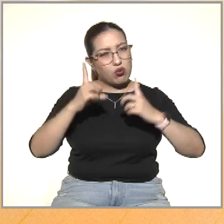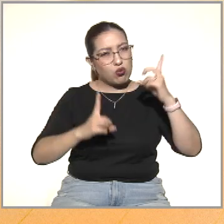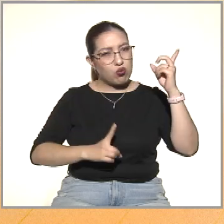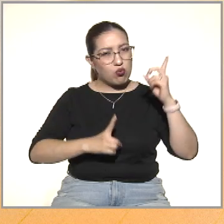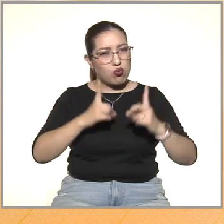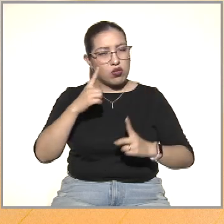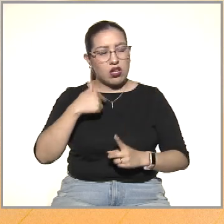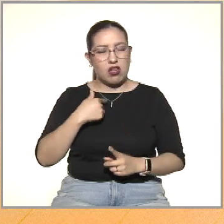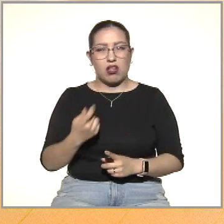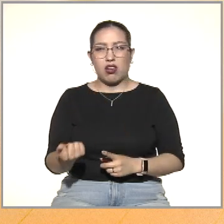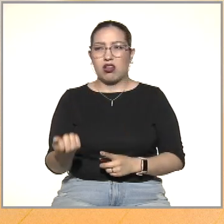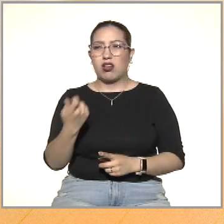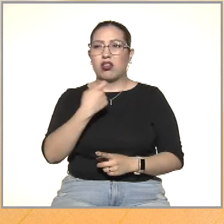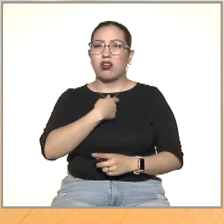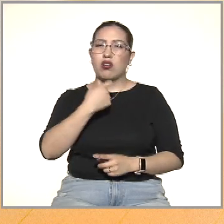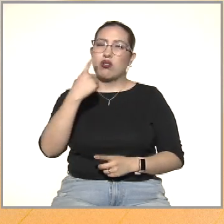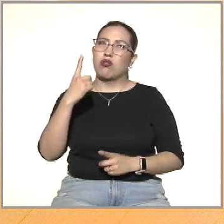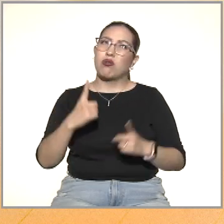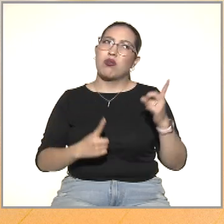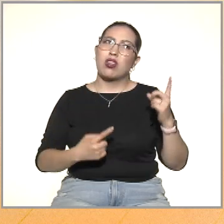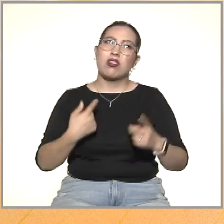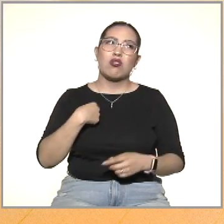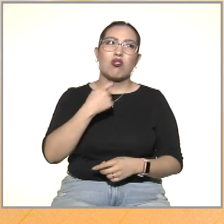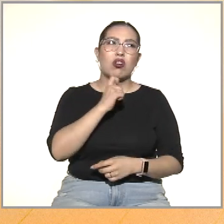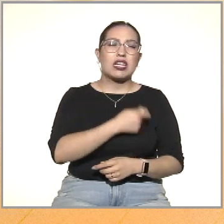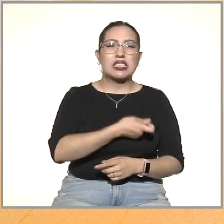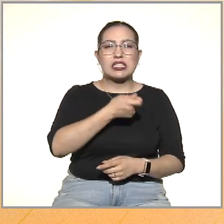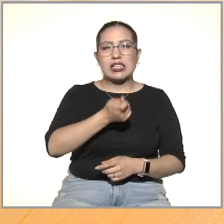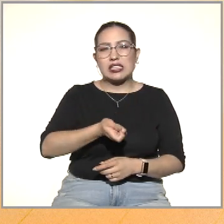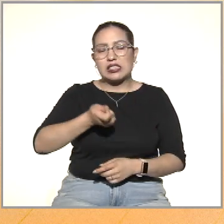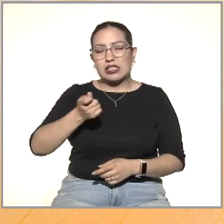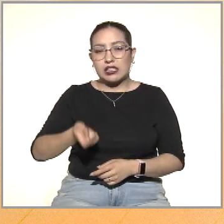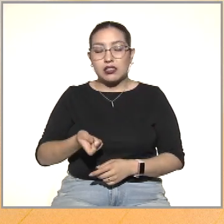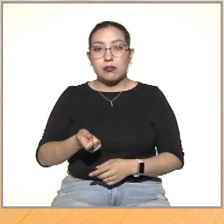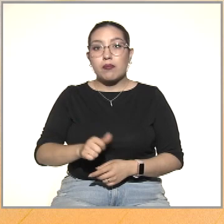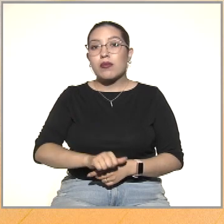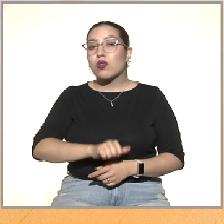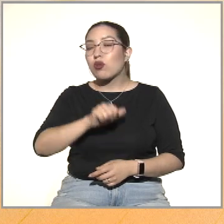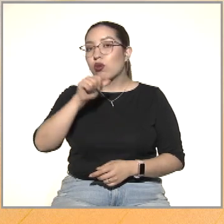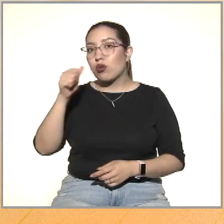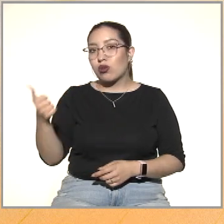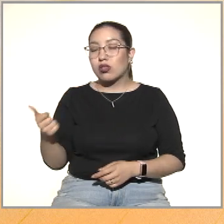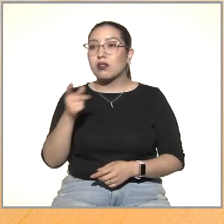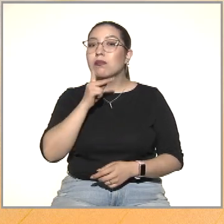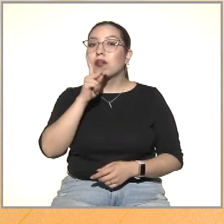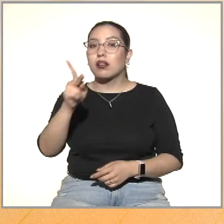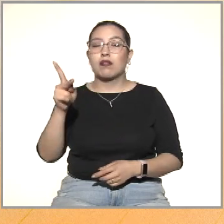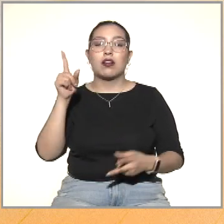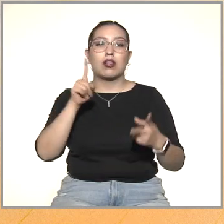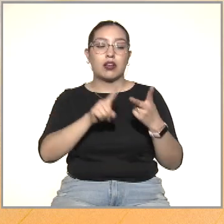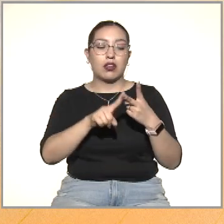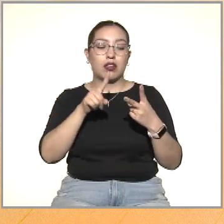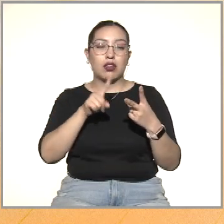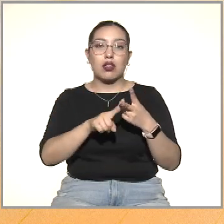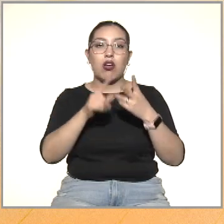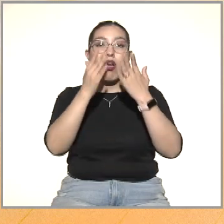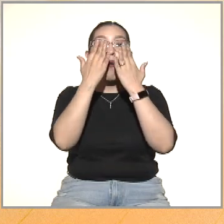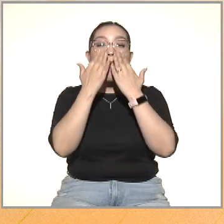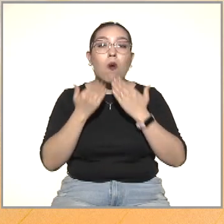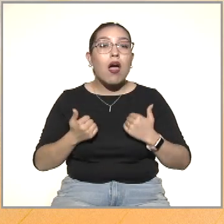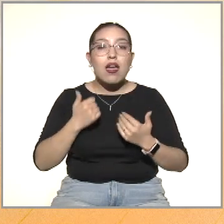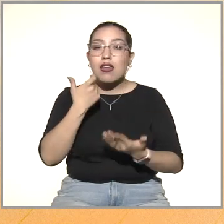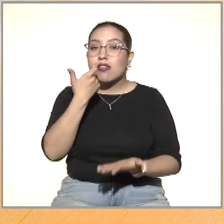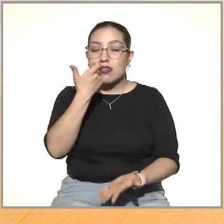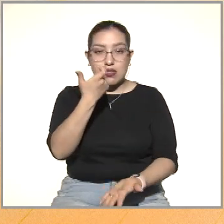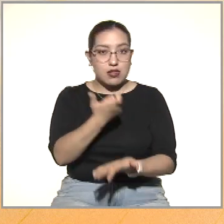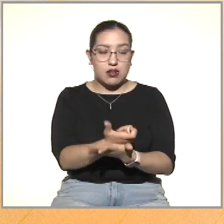soy. Y la otra palabra que marcó mucho mi vida es no hay dinero. Esta palabra